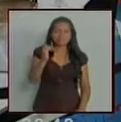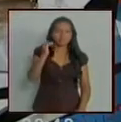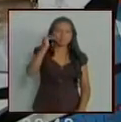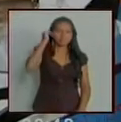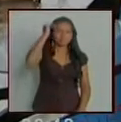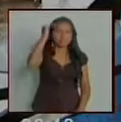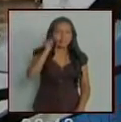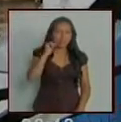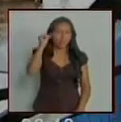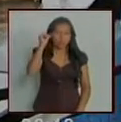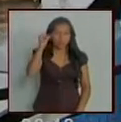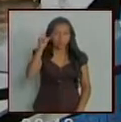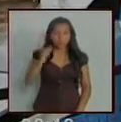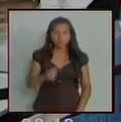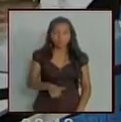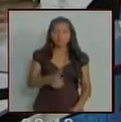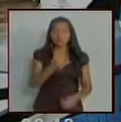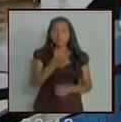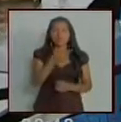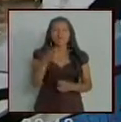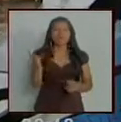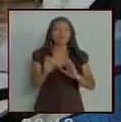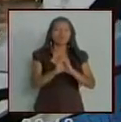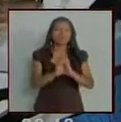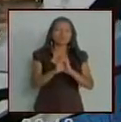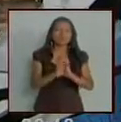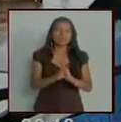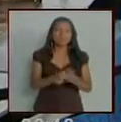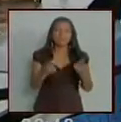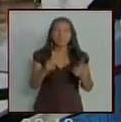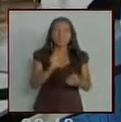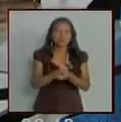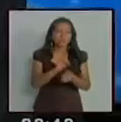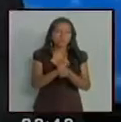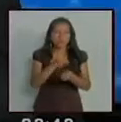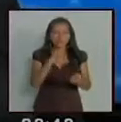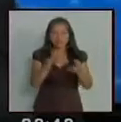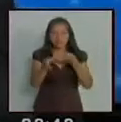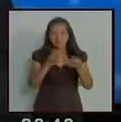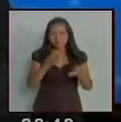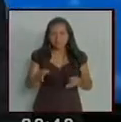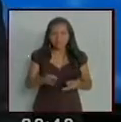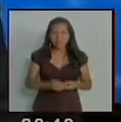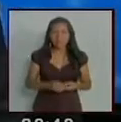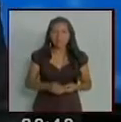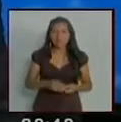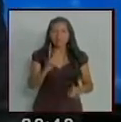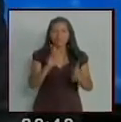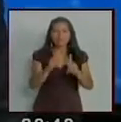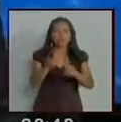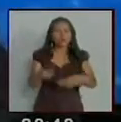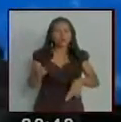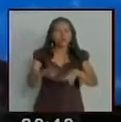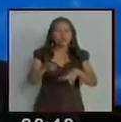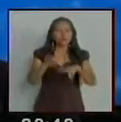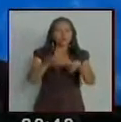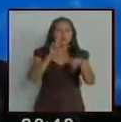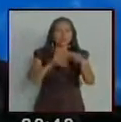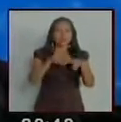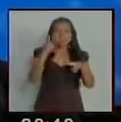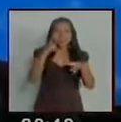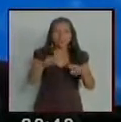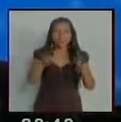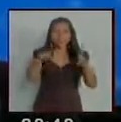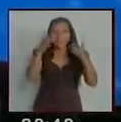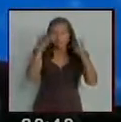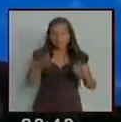cierto? En el corte nos decía algo al doctor Rivera respecto de cómo es una acumulación de factores que determinan